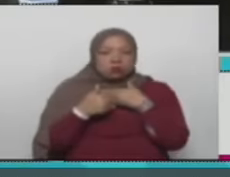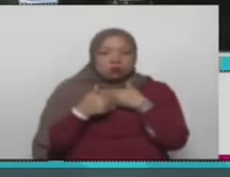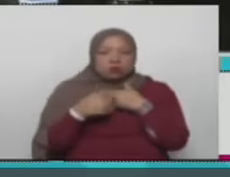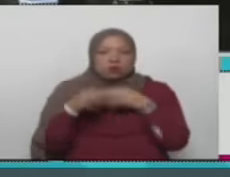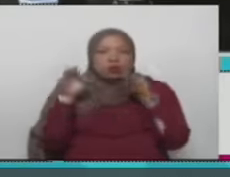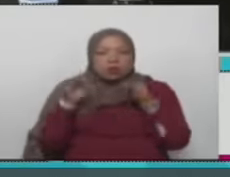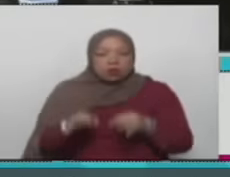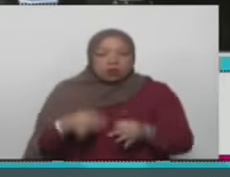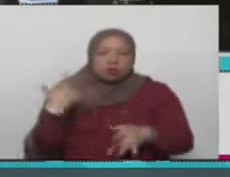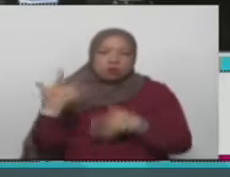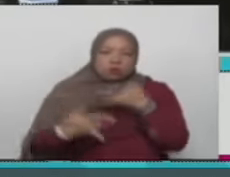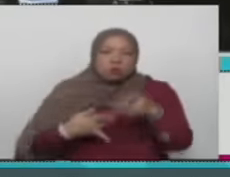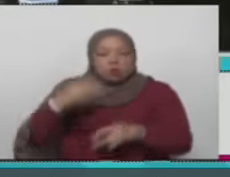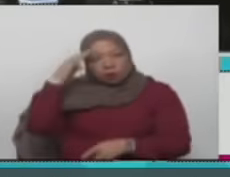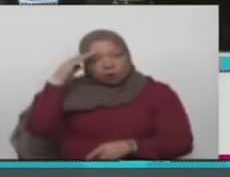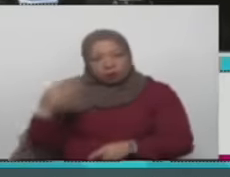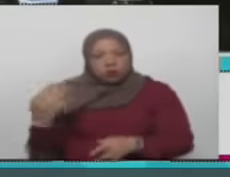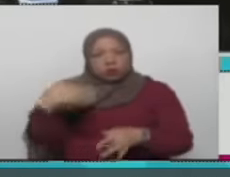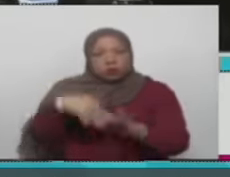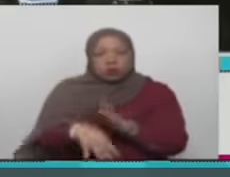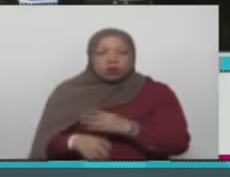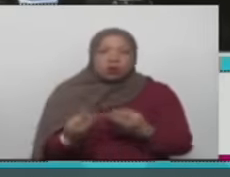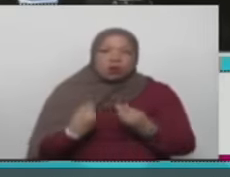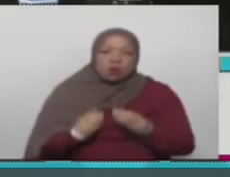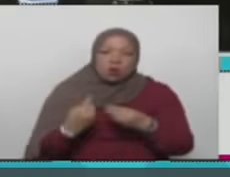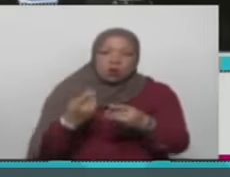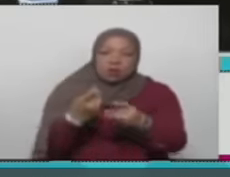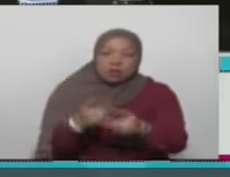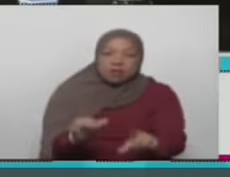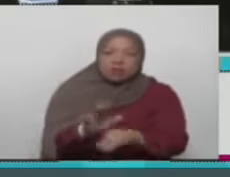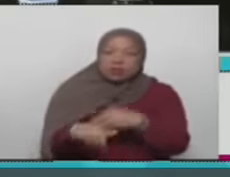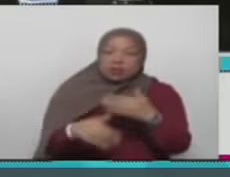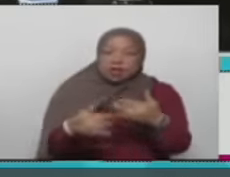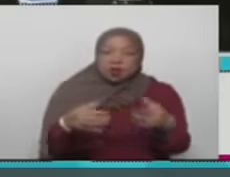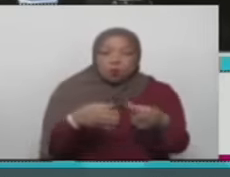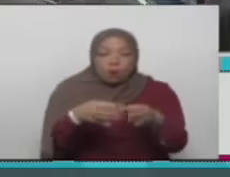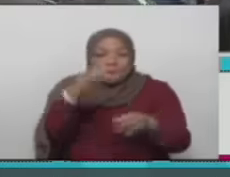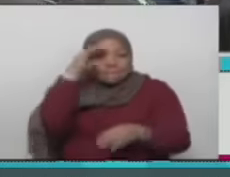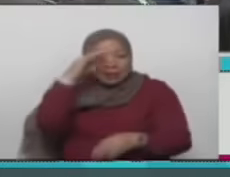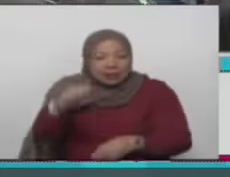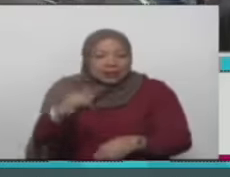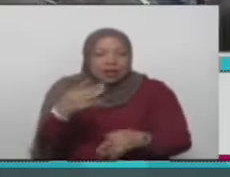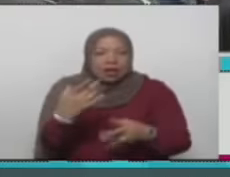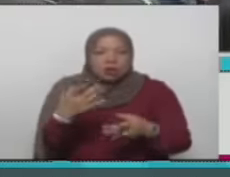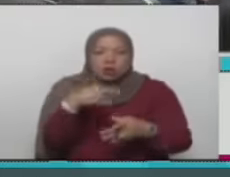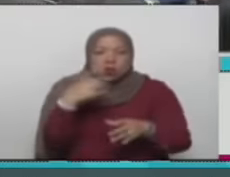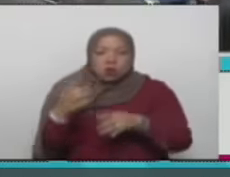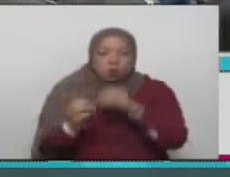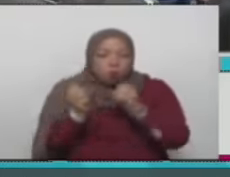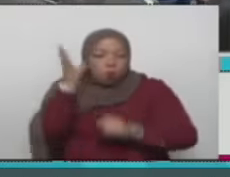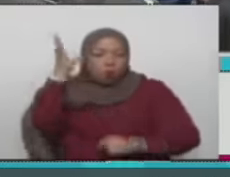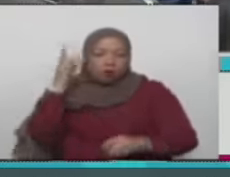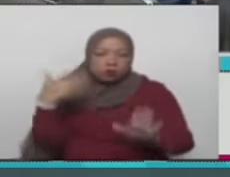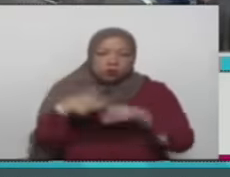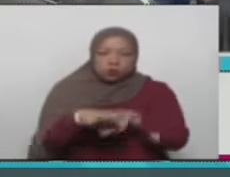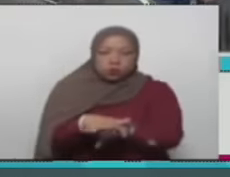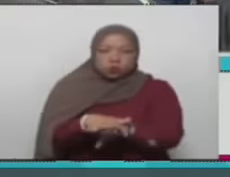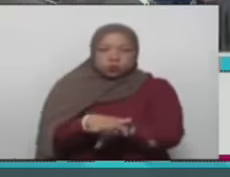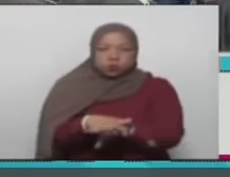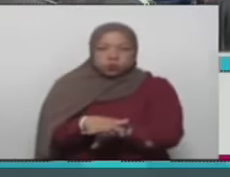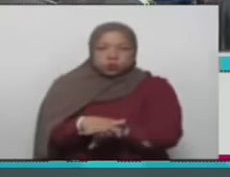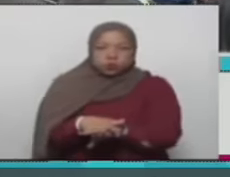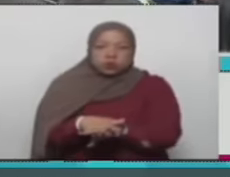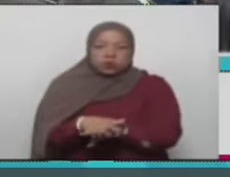fuerzas militares. Quisieran ellos que se dividieran las fuerzas militares para dejar a Venezuela sin capacidad de defensa y ellos sacar